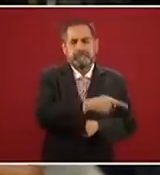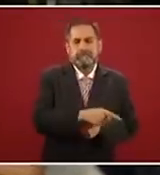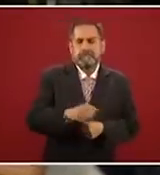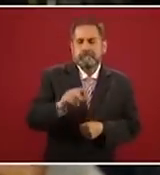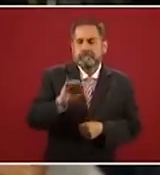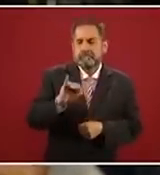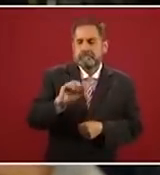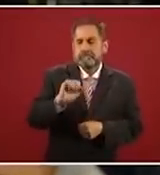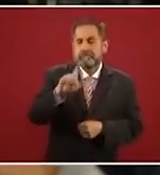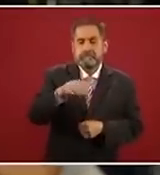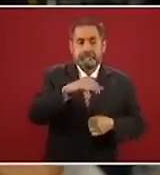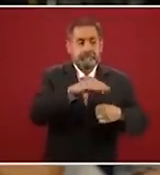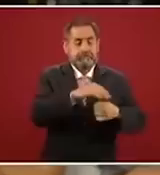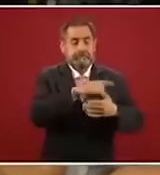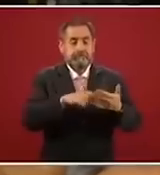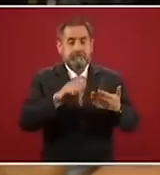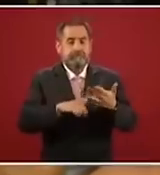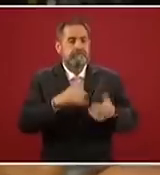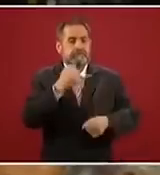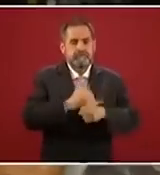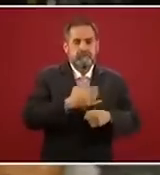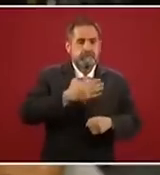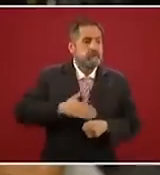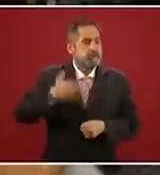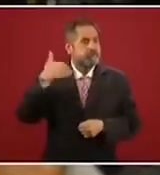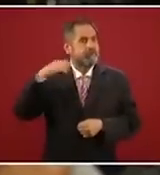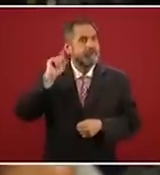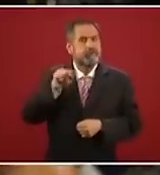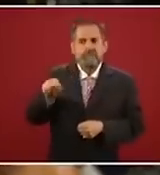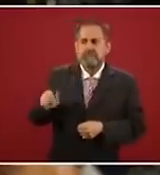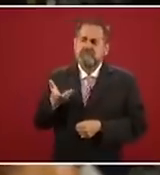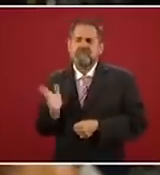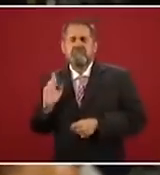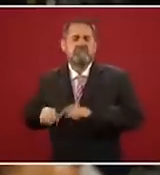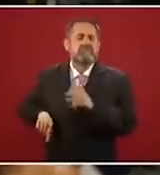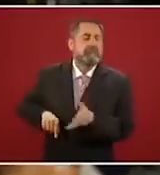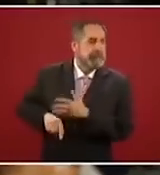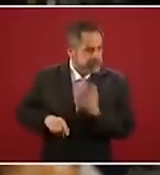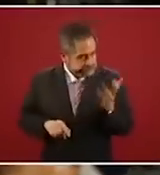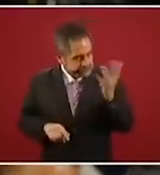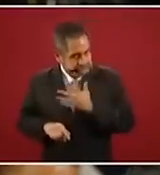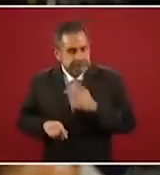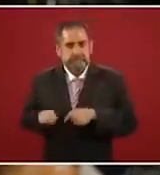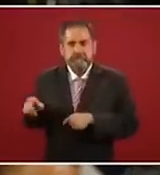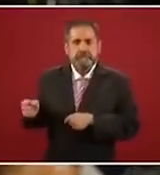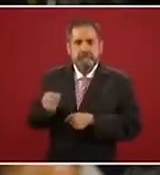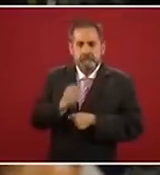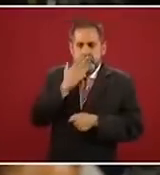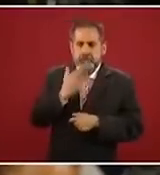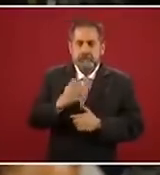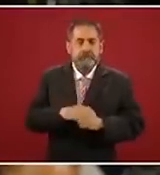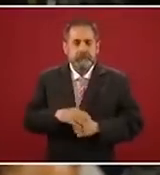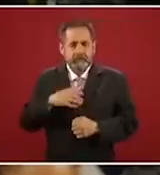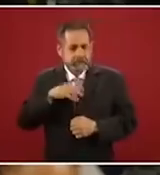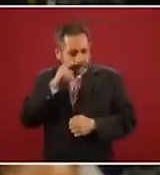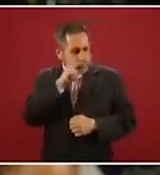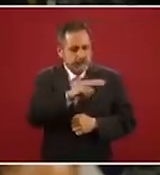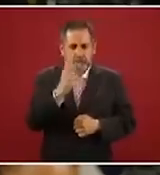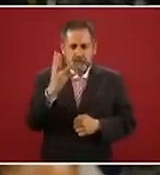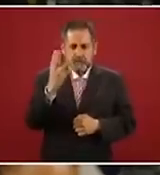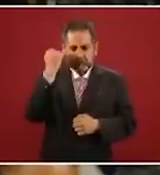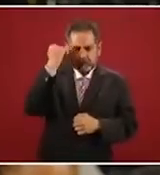le costó injustamente que lo cesaran del cargo. Presidente, aquí veo rápidamente cuatro